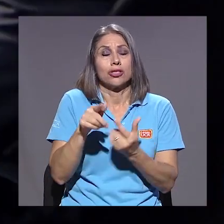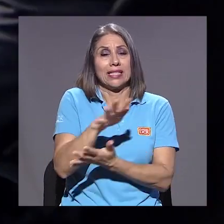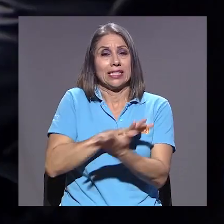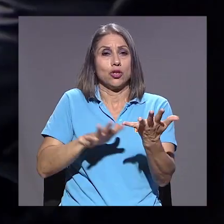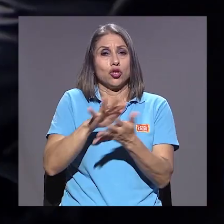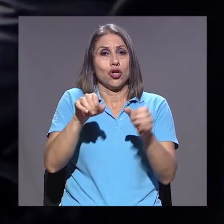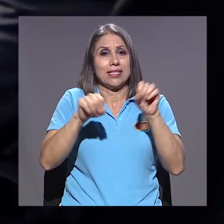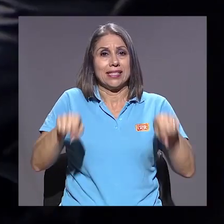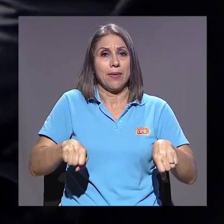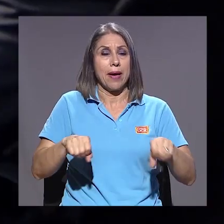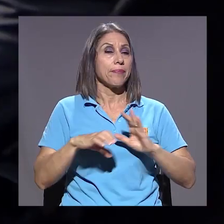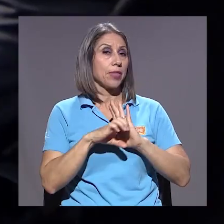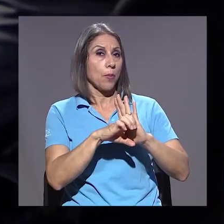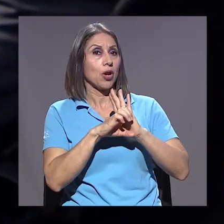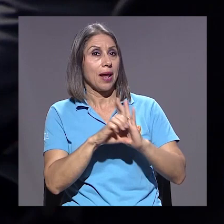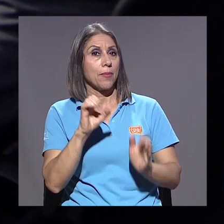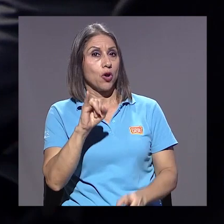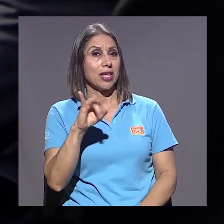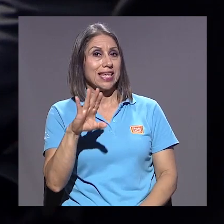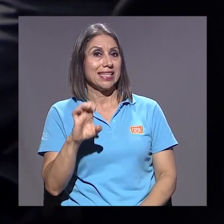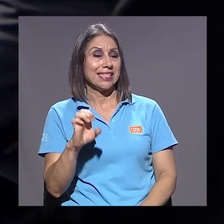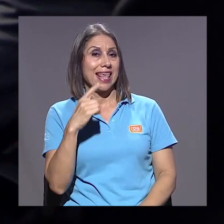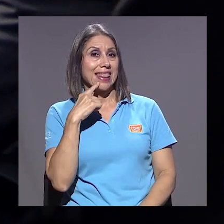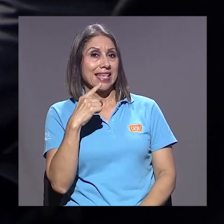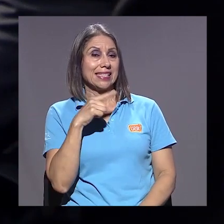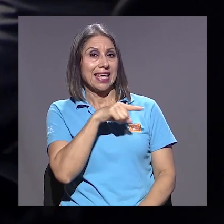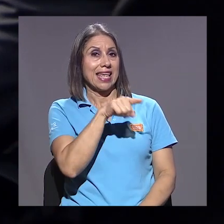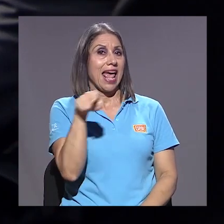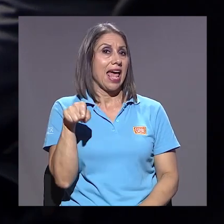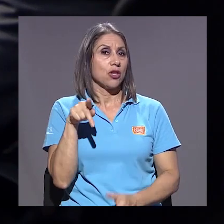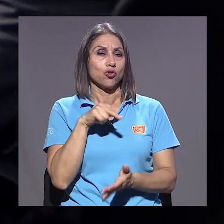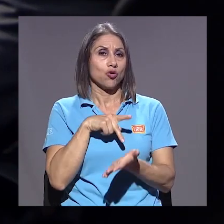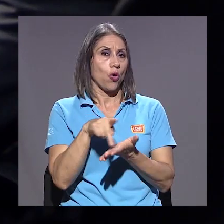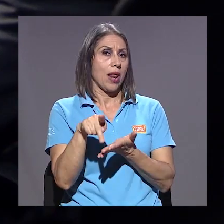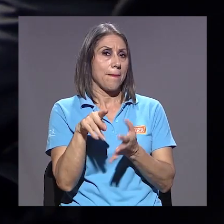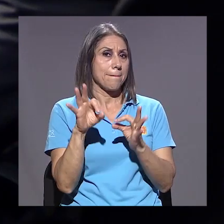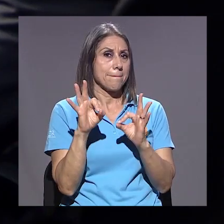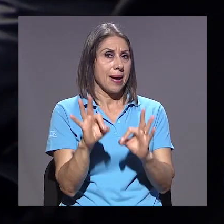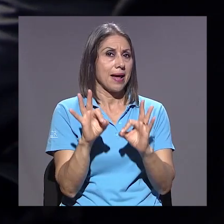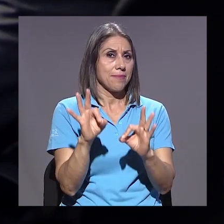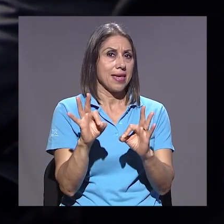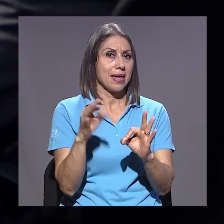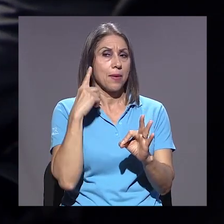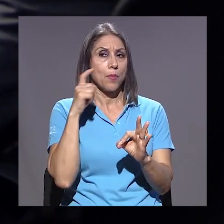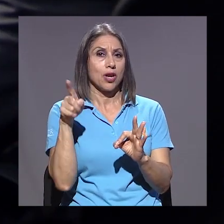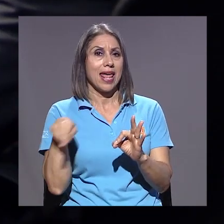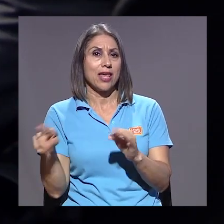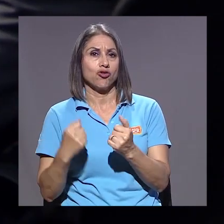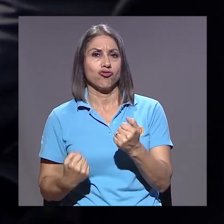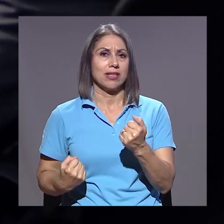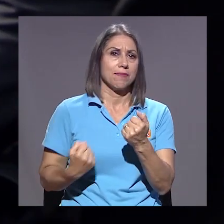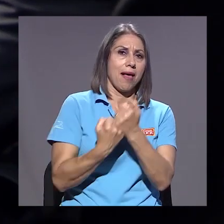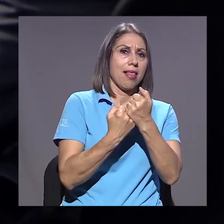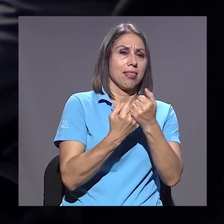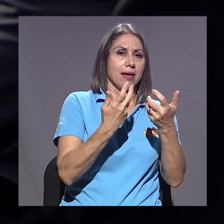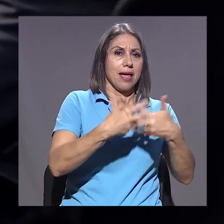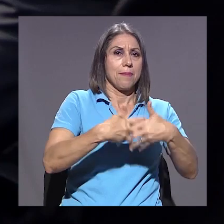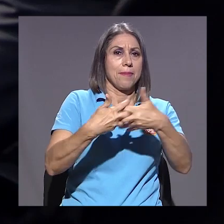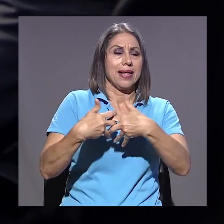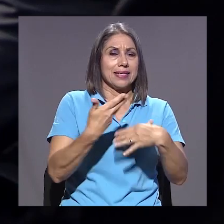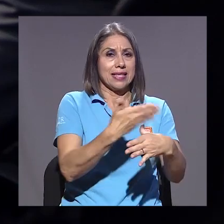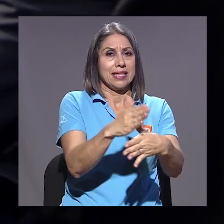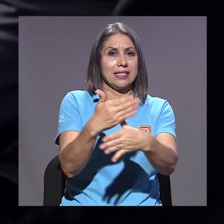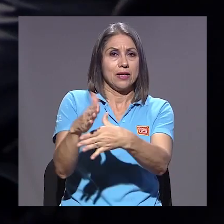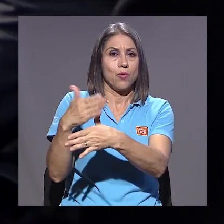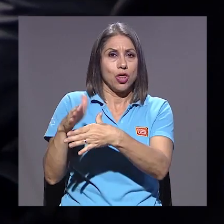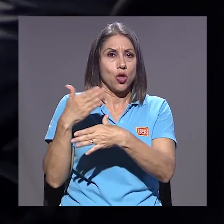ICE dice que no le remuneran bien, digamos, el respaldo que da a las empresas distribuidoras en momentos